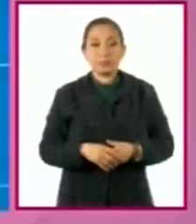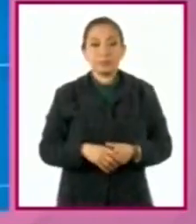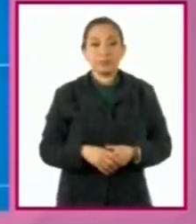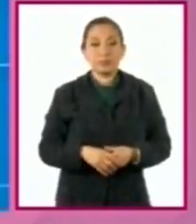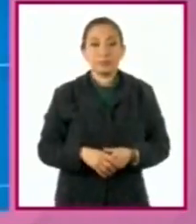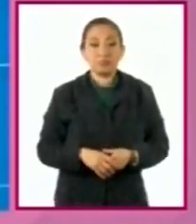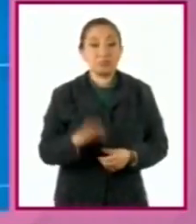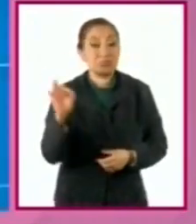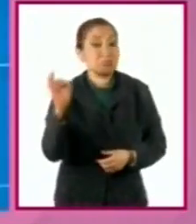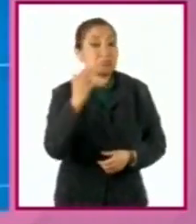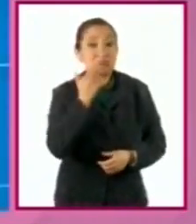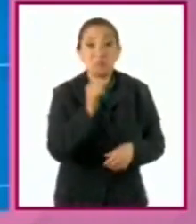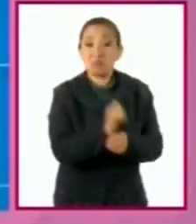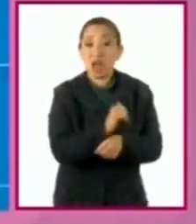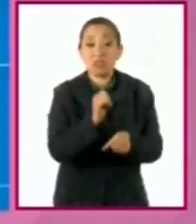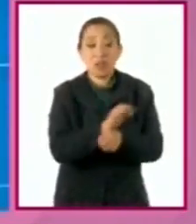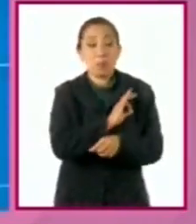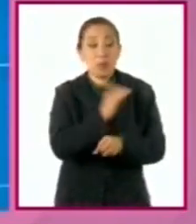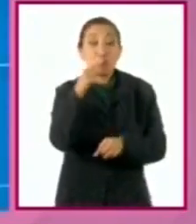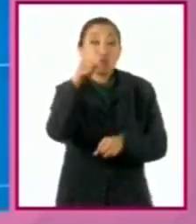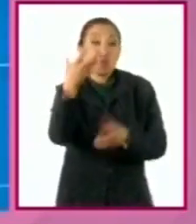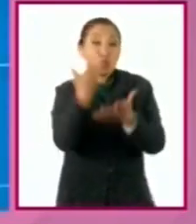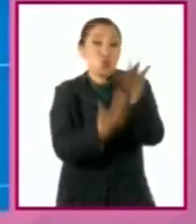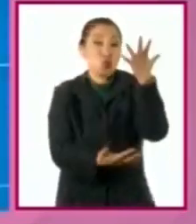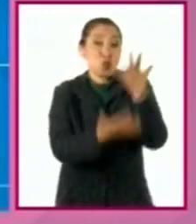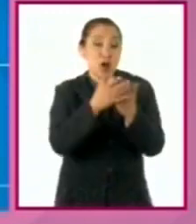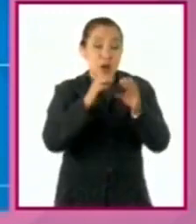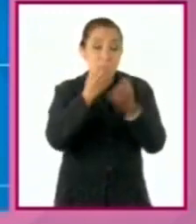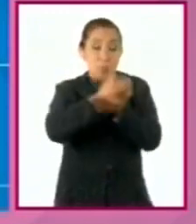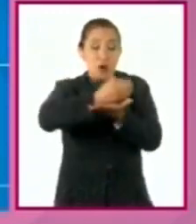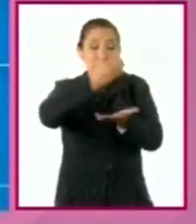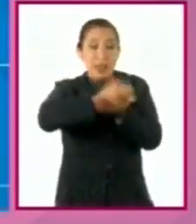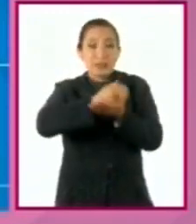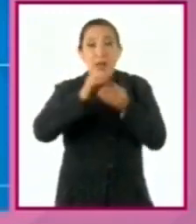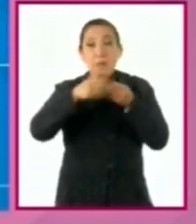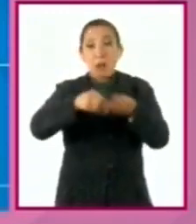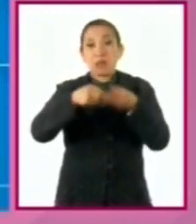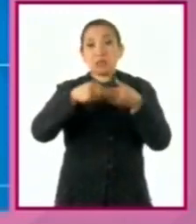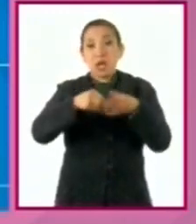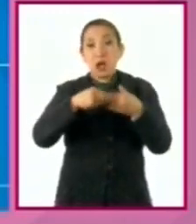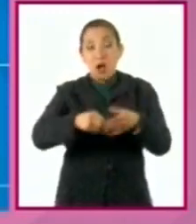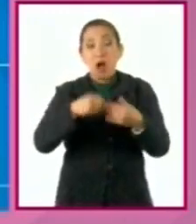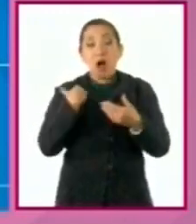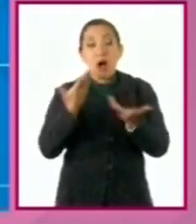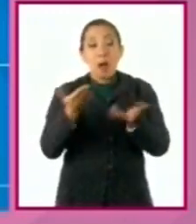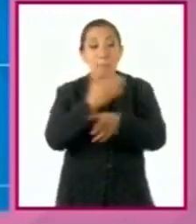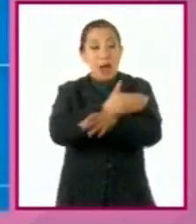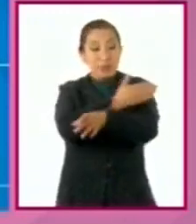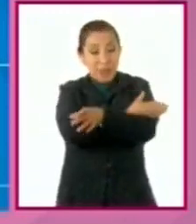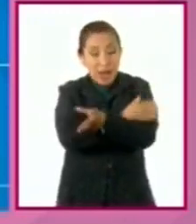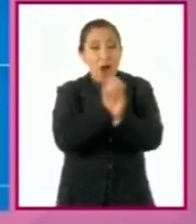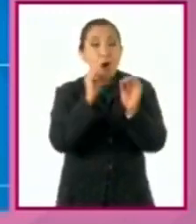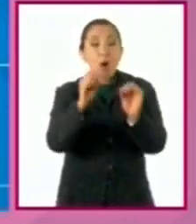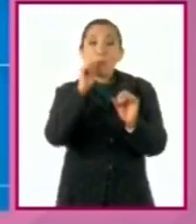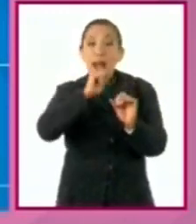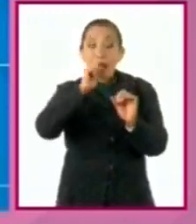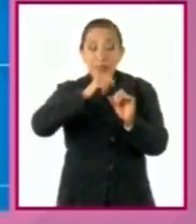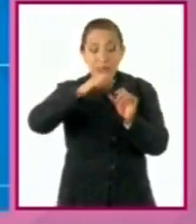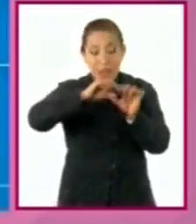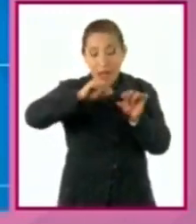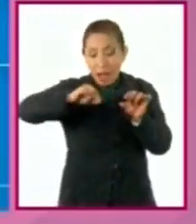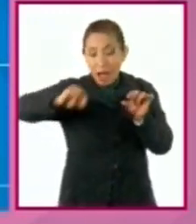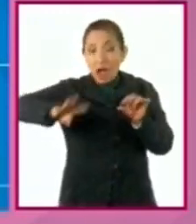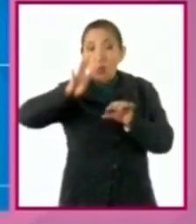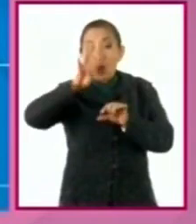Si no tienes un carrito, puedes armar el tuyo con una botella de plástico, palitos de madera o de paleta y usar